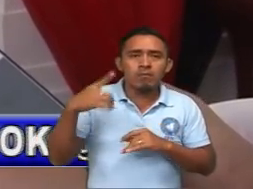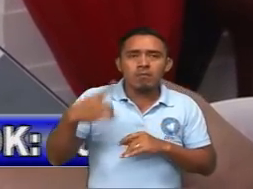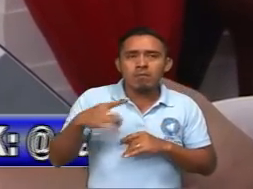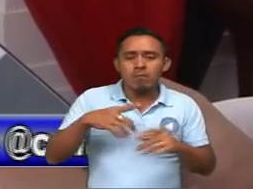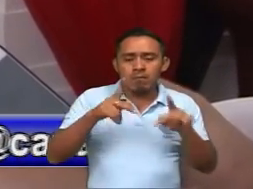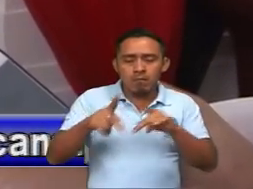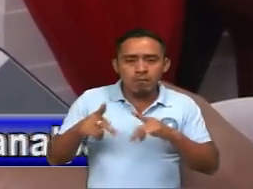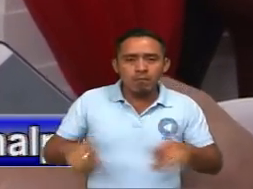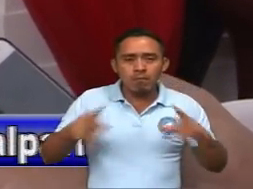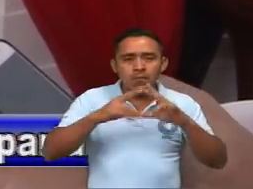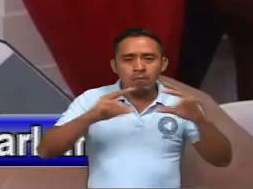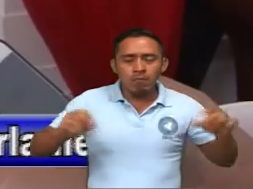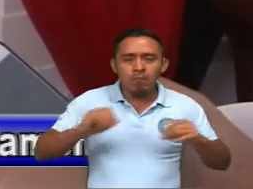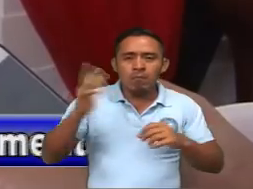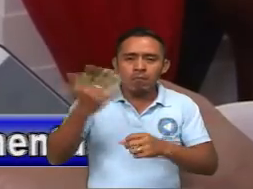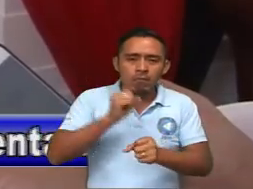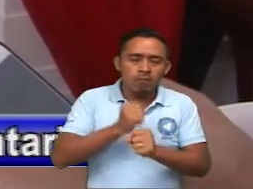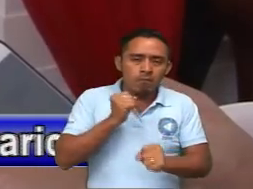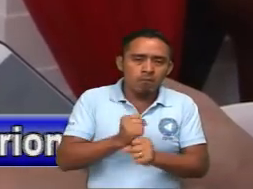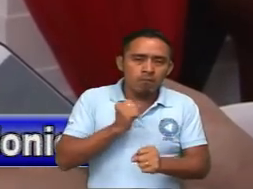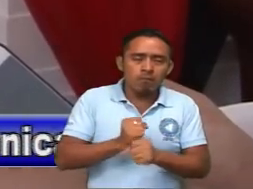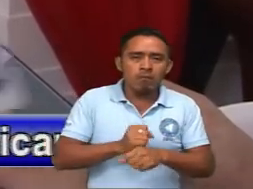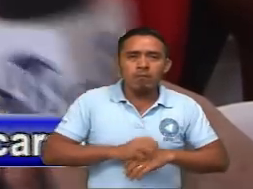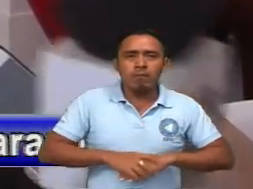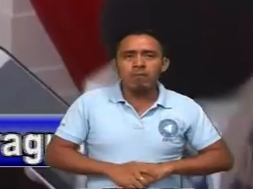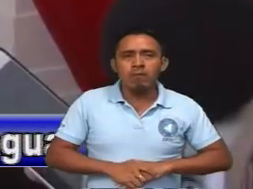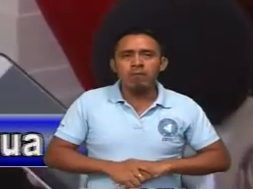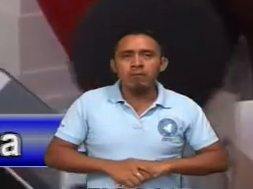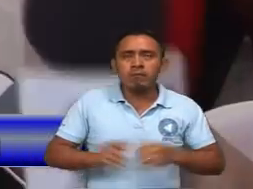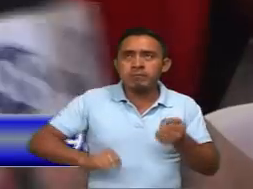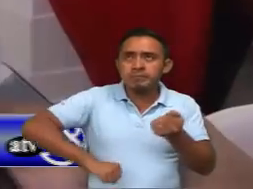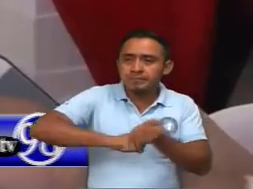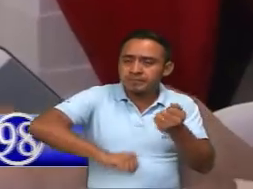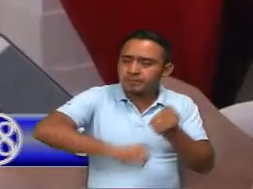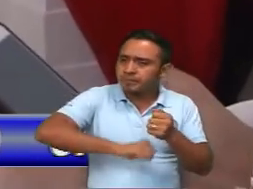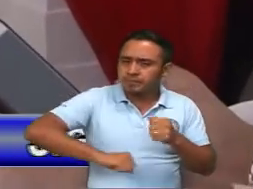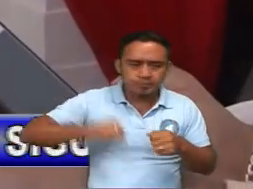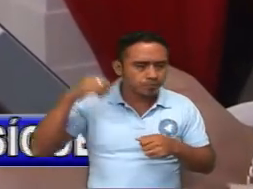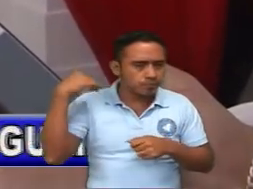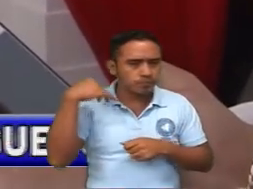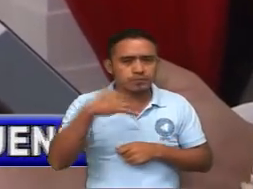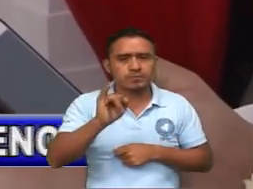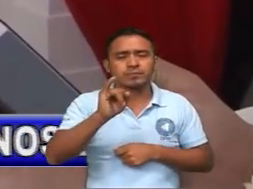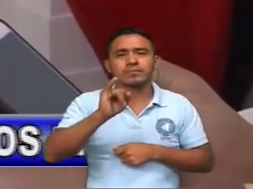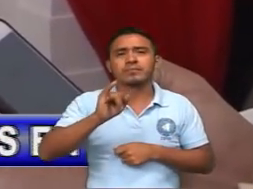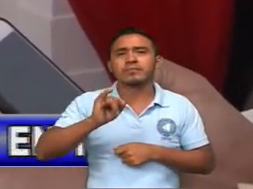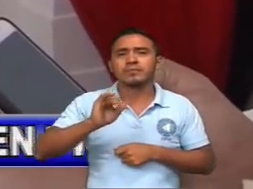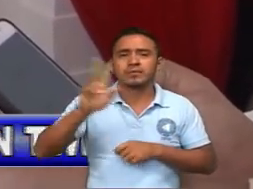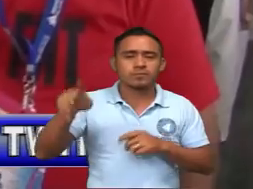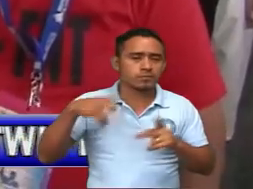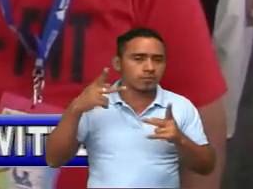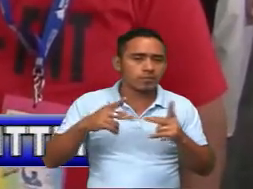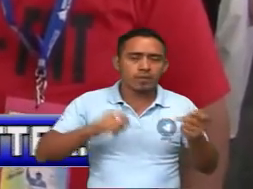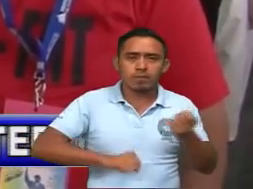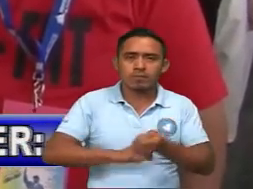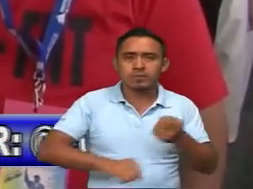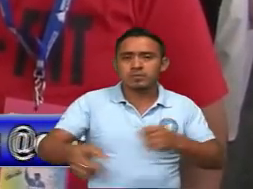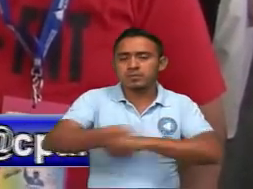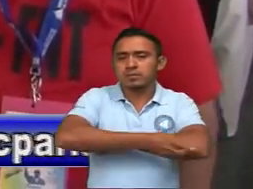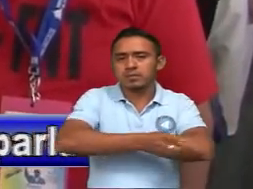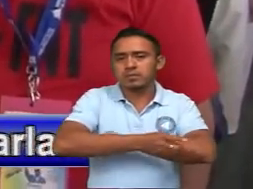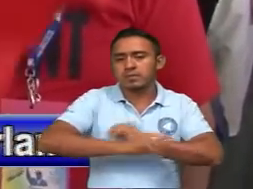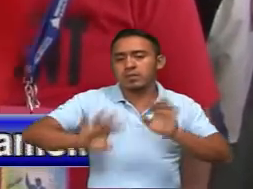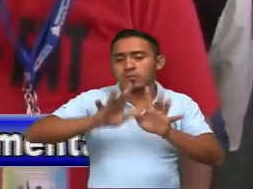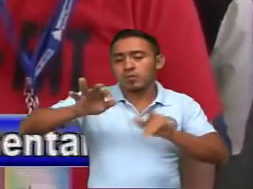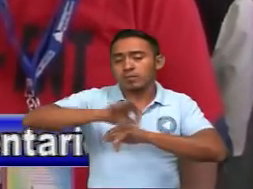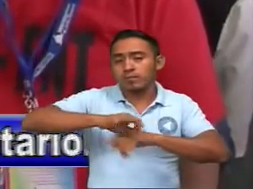hermanos nicaragüenses y de los trabajadores y las trabajadoras. Respaldo total. Respaldo incondicional y total al comandante Daniel Ortega, a la